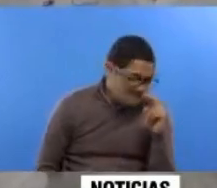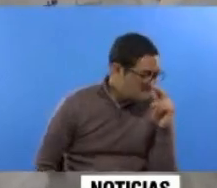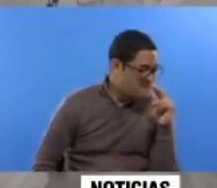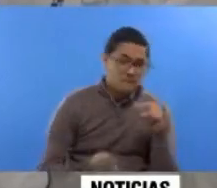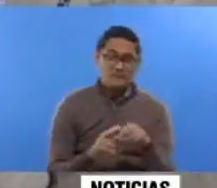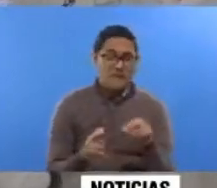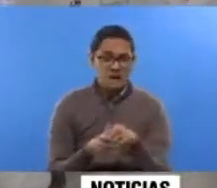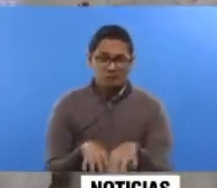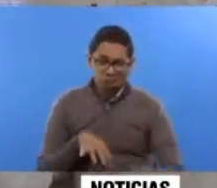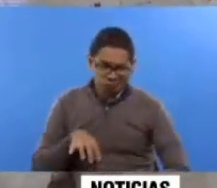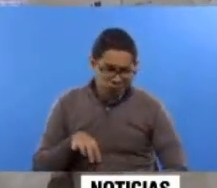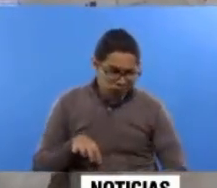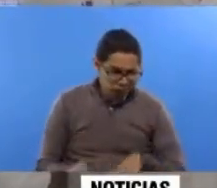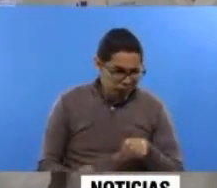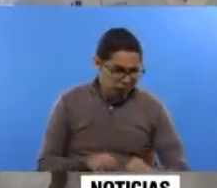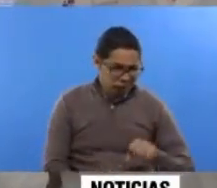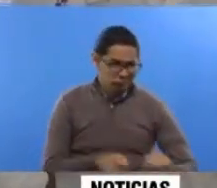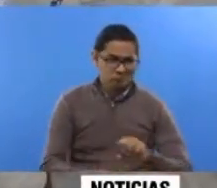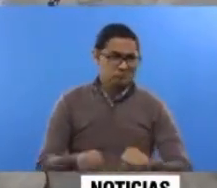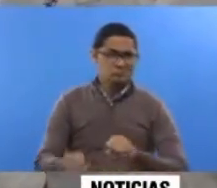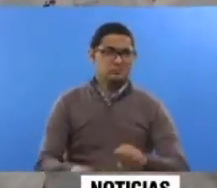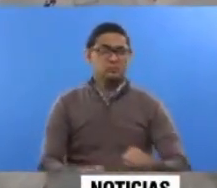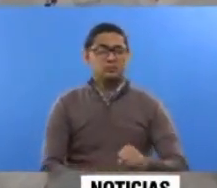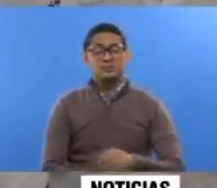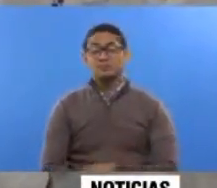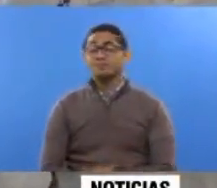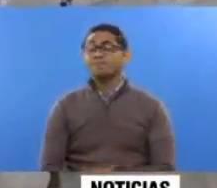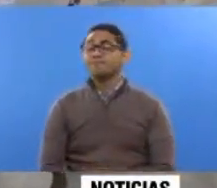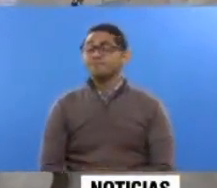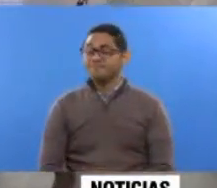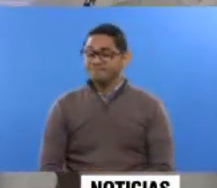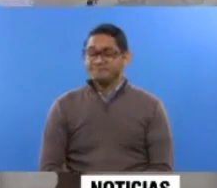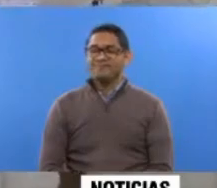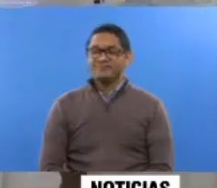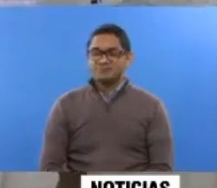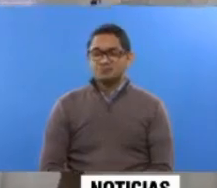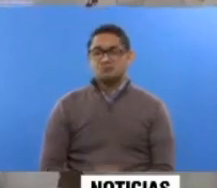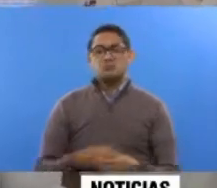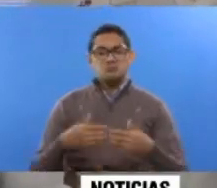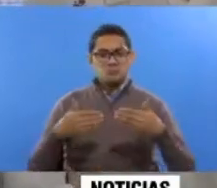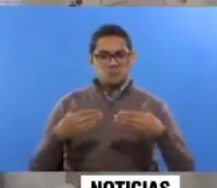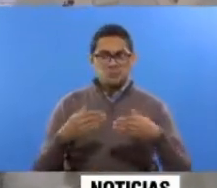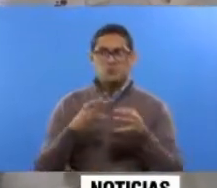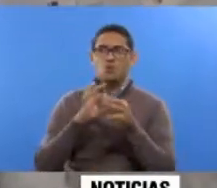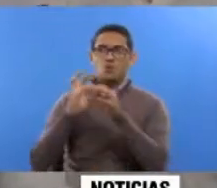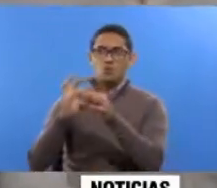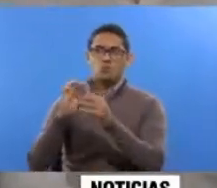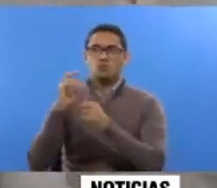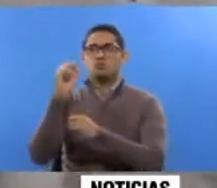O sea, es un tema donde se ha estado trabajando en coordinación con otros países, obviamente.